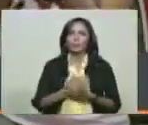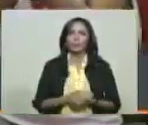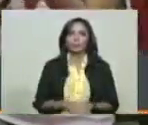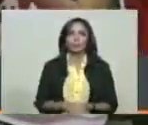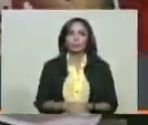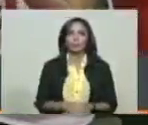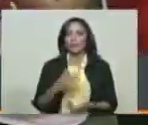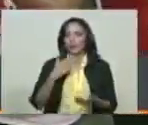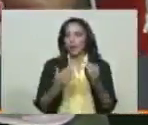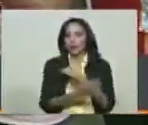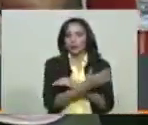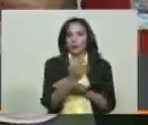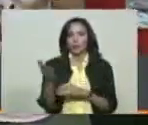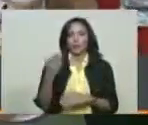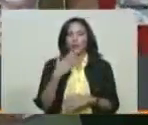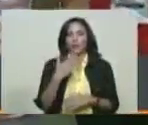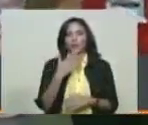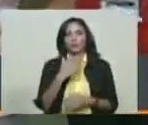y les agradezco